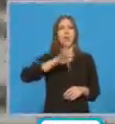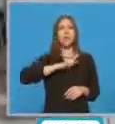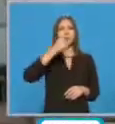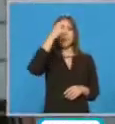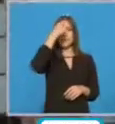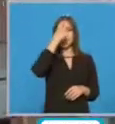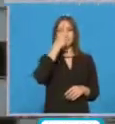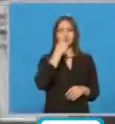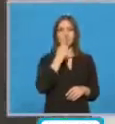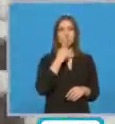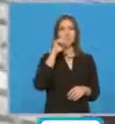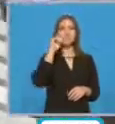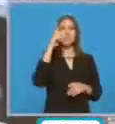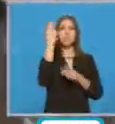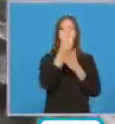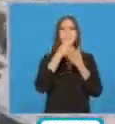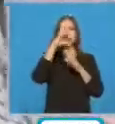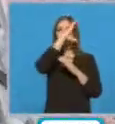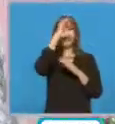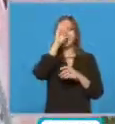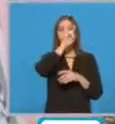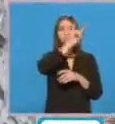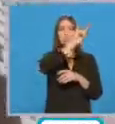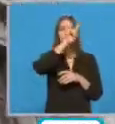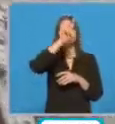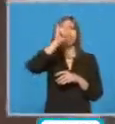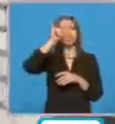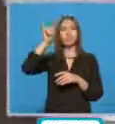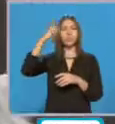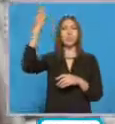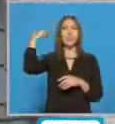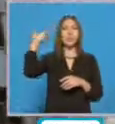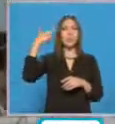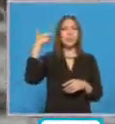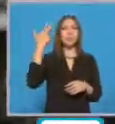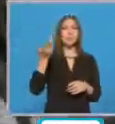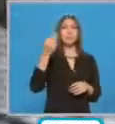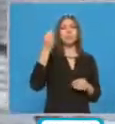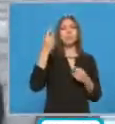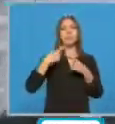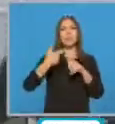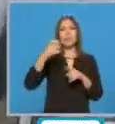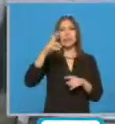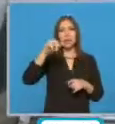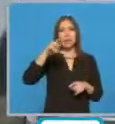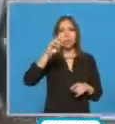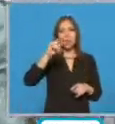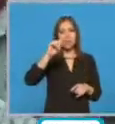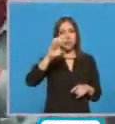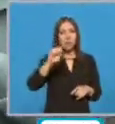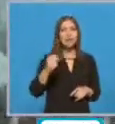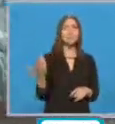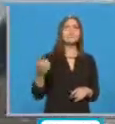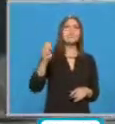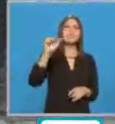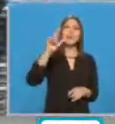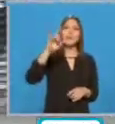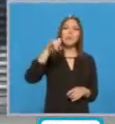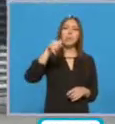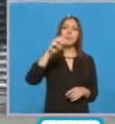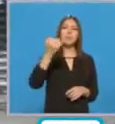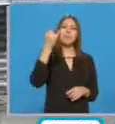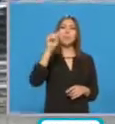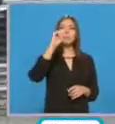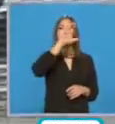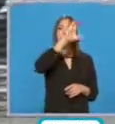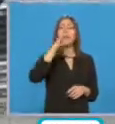Cortés, el virrey de Velasco, Antonio de Mendoza, Sarmiento, y nada más es una partecita